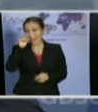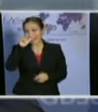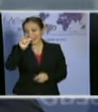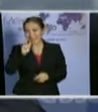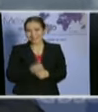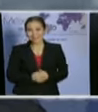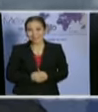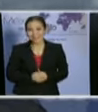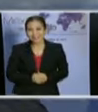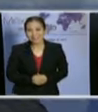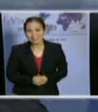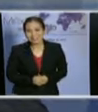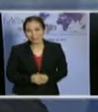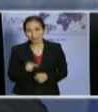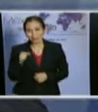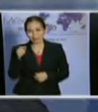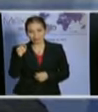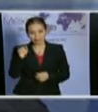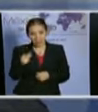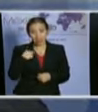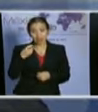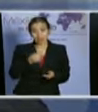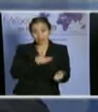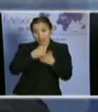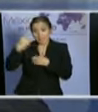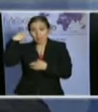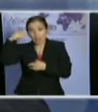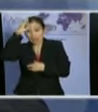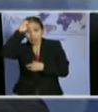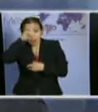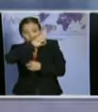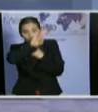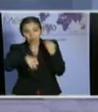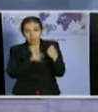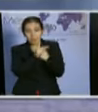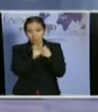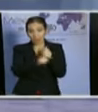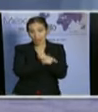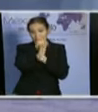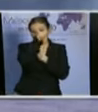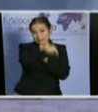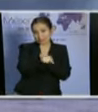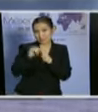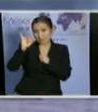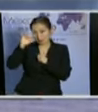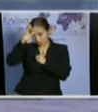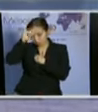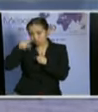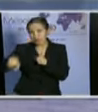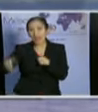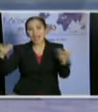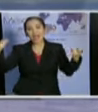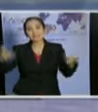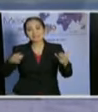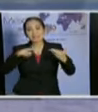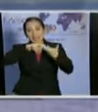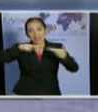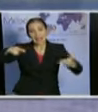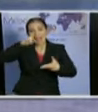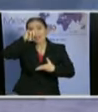cosas, propuso en Veracruz, acordaron todos los países iberoamericanos crear una red